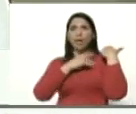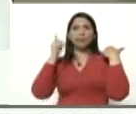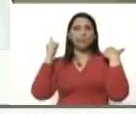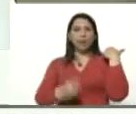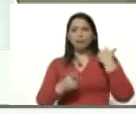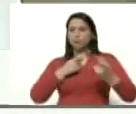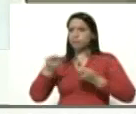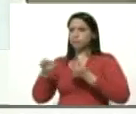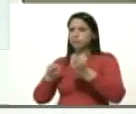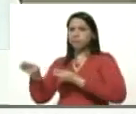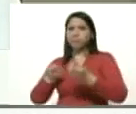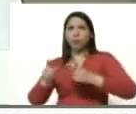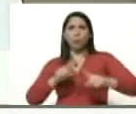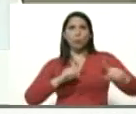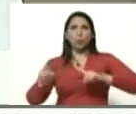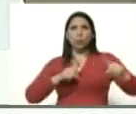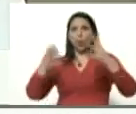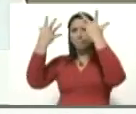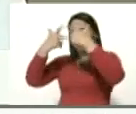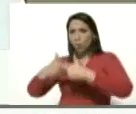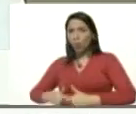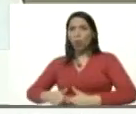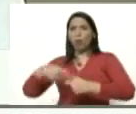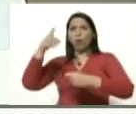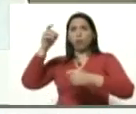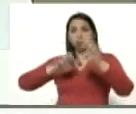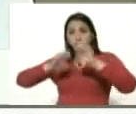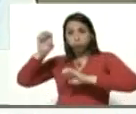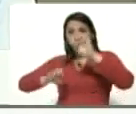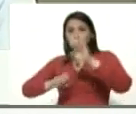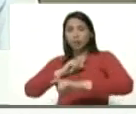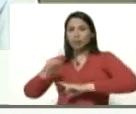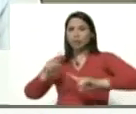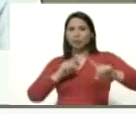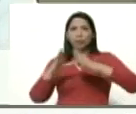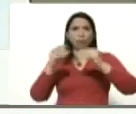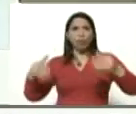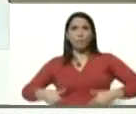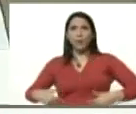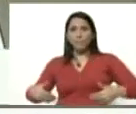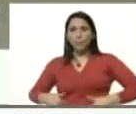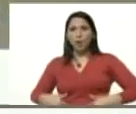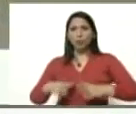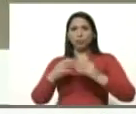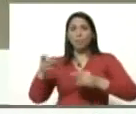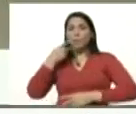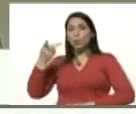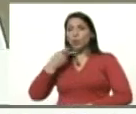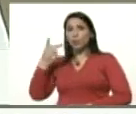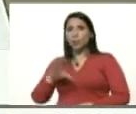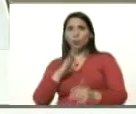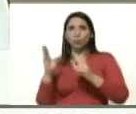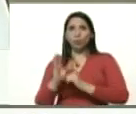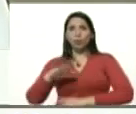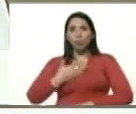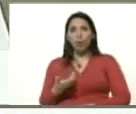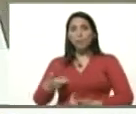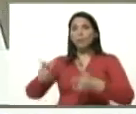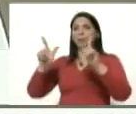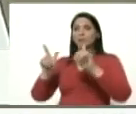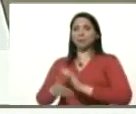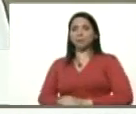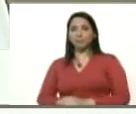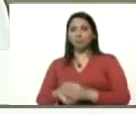coordinar, diagnosticar, administrar y dirigir todos los esfuerzos de las acciones político-culturales que puedan permitir